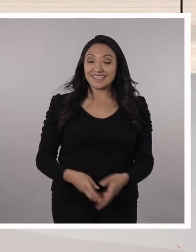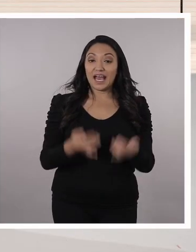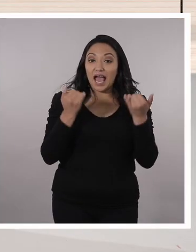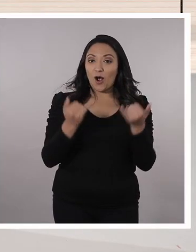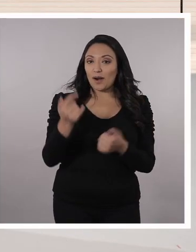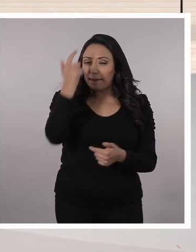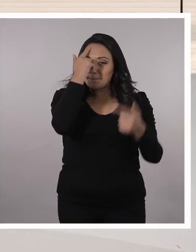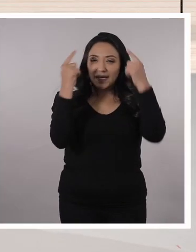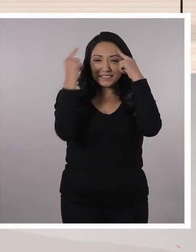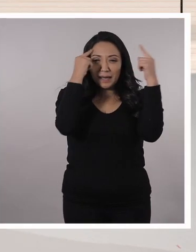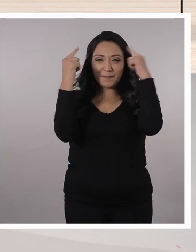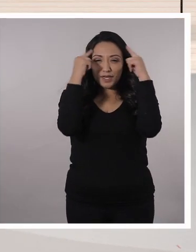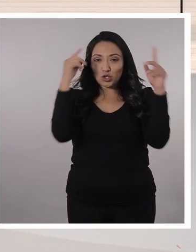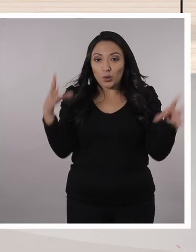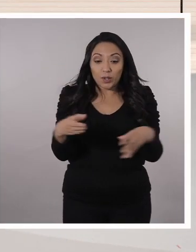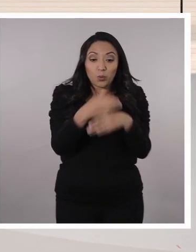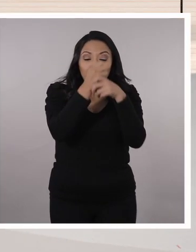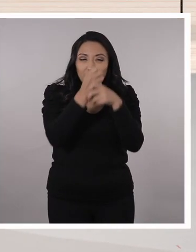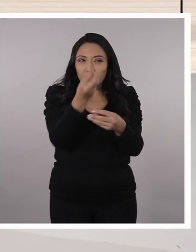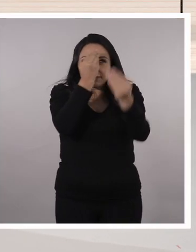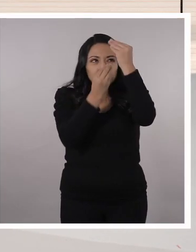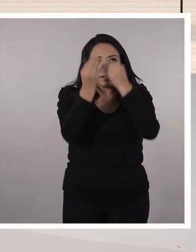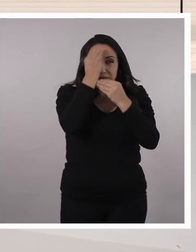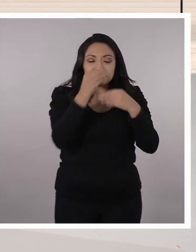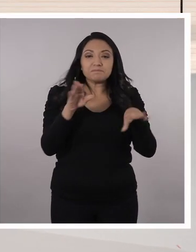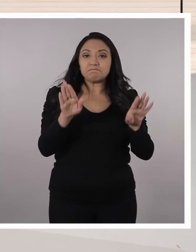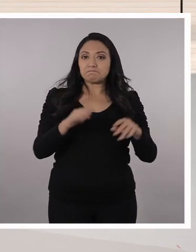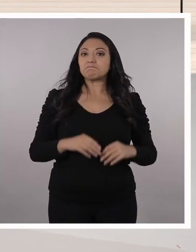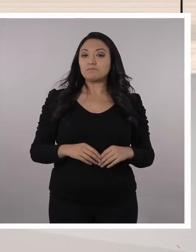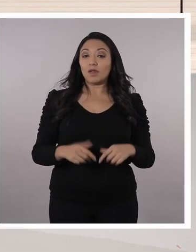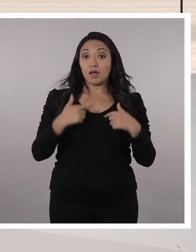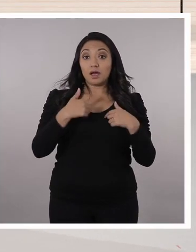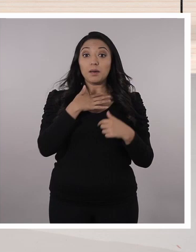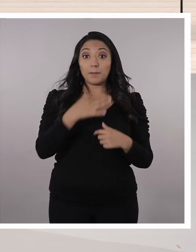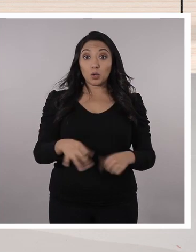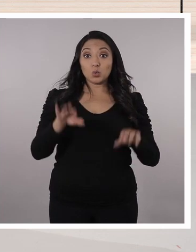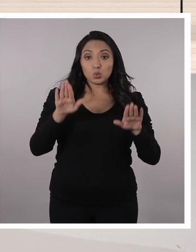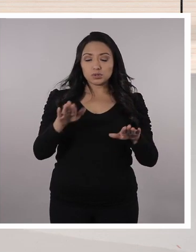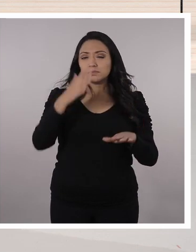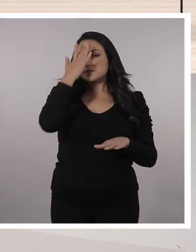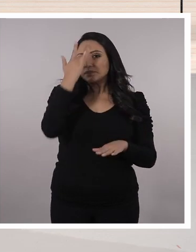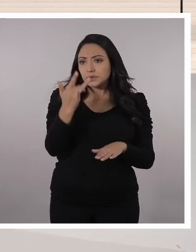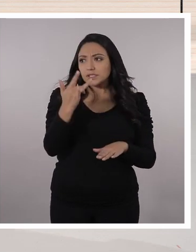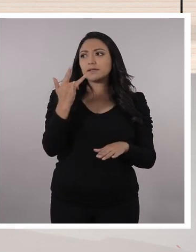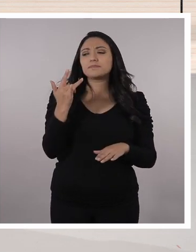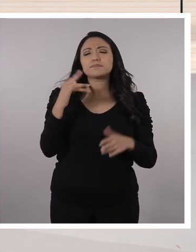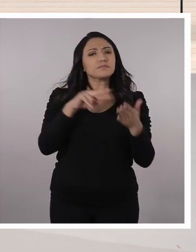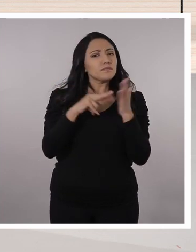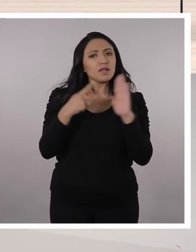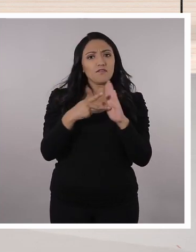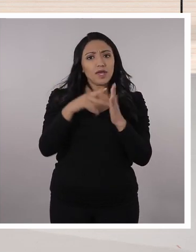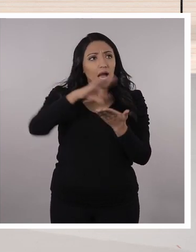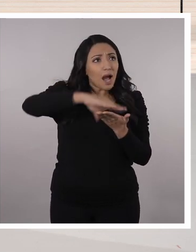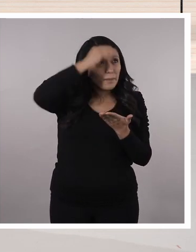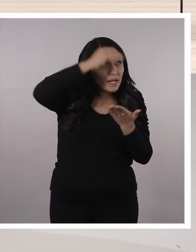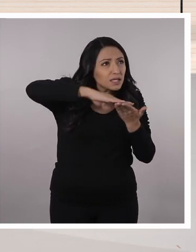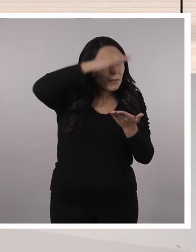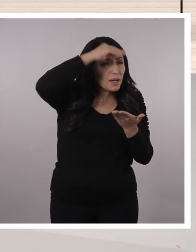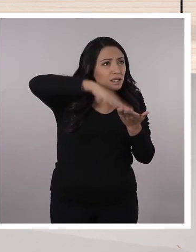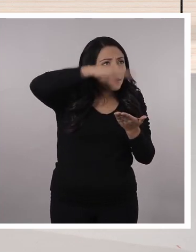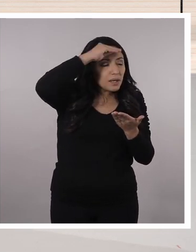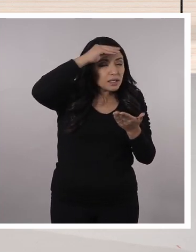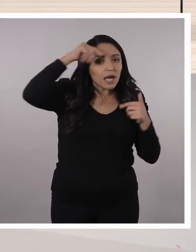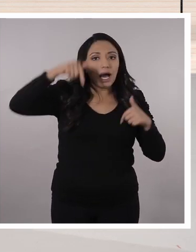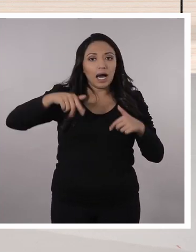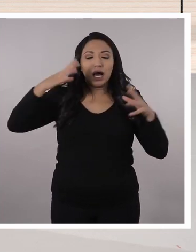Chicos y chicas, es momento de nuestra rutina de pensamiento. Me encanta a mí este segmento porque vamos a consolidar todo lo que hemos aprendido.